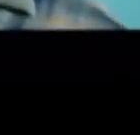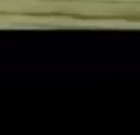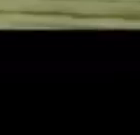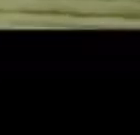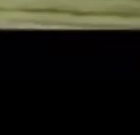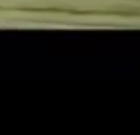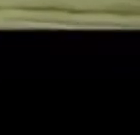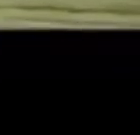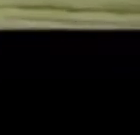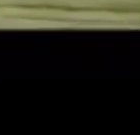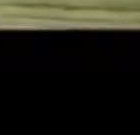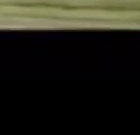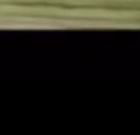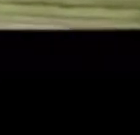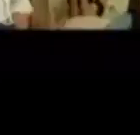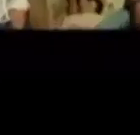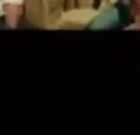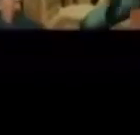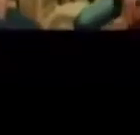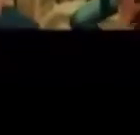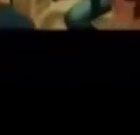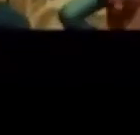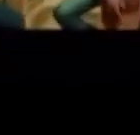Esta misiva con ensayo,